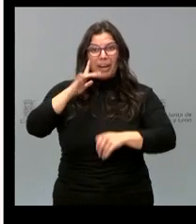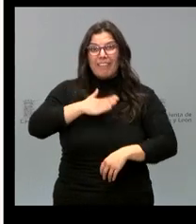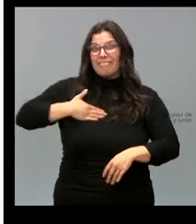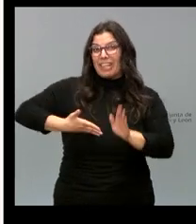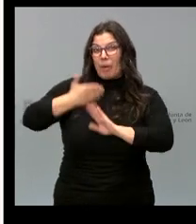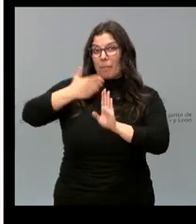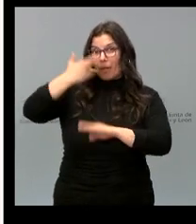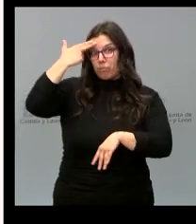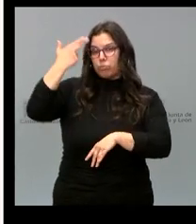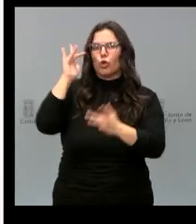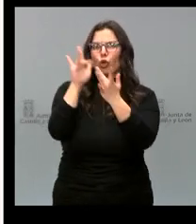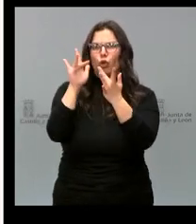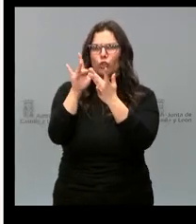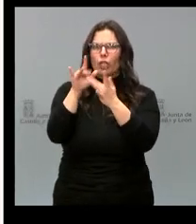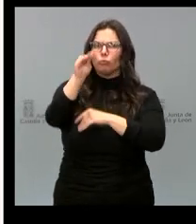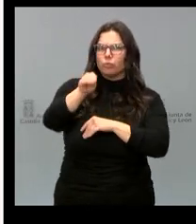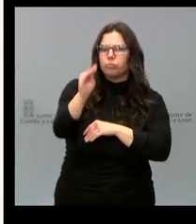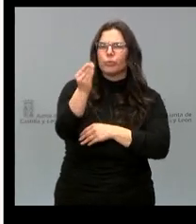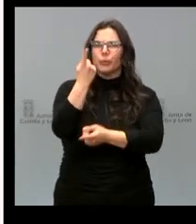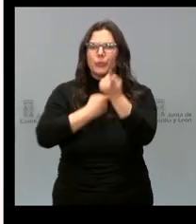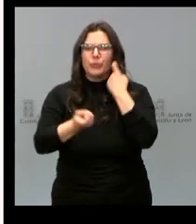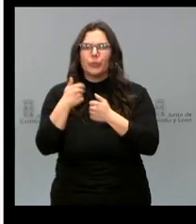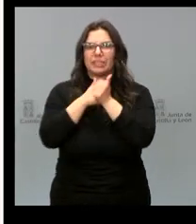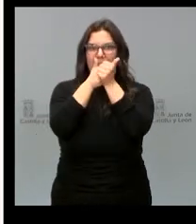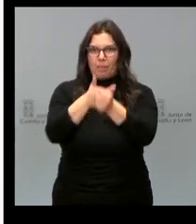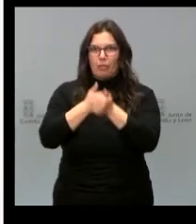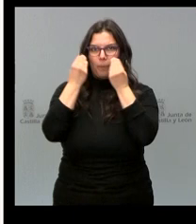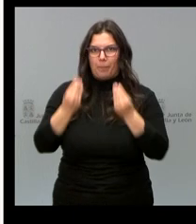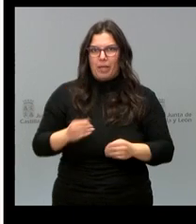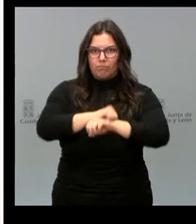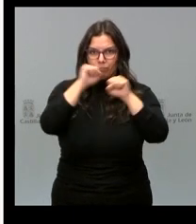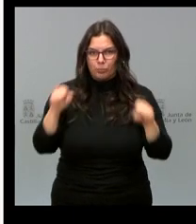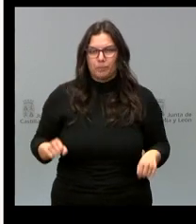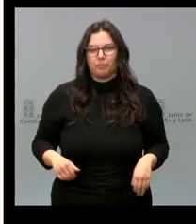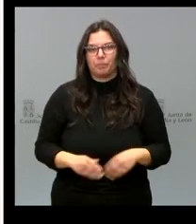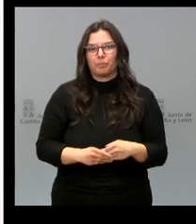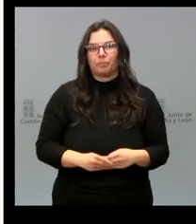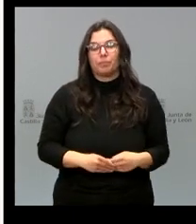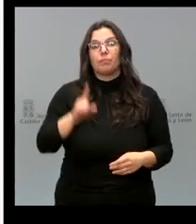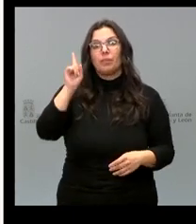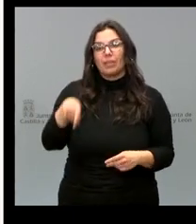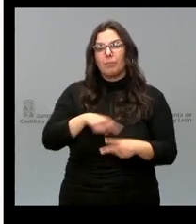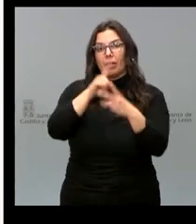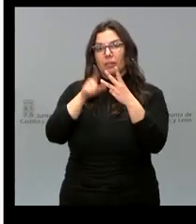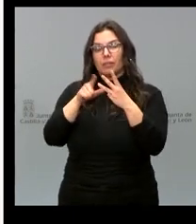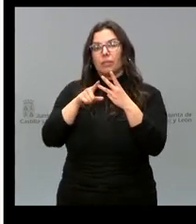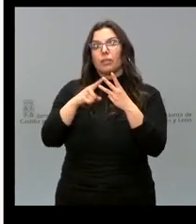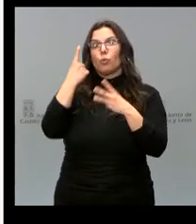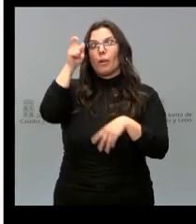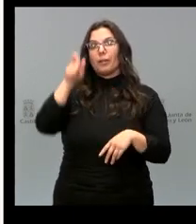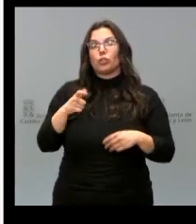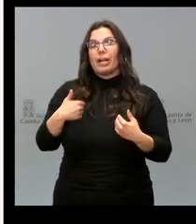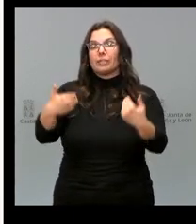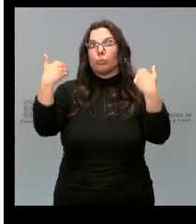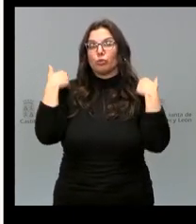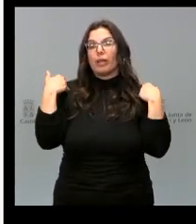los contactos proactivos y seguimiento de las personas. Vamos a poner un responsable también por provincia y en la provincia de